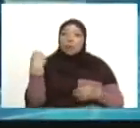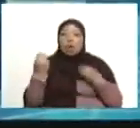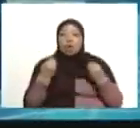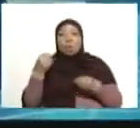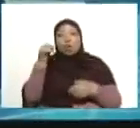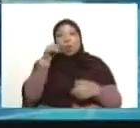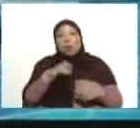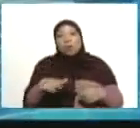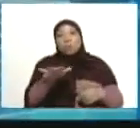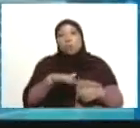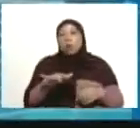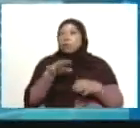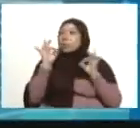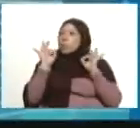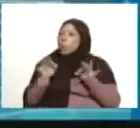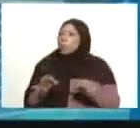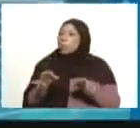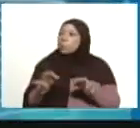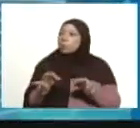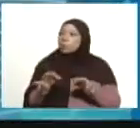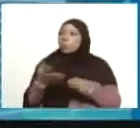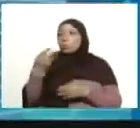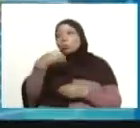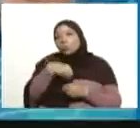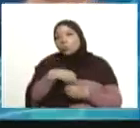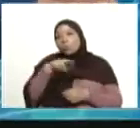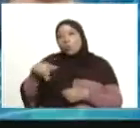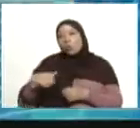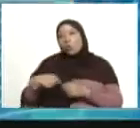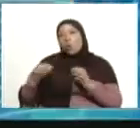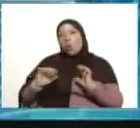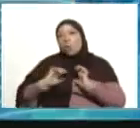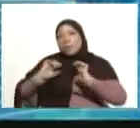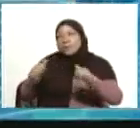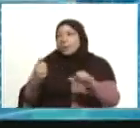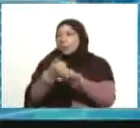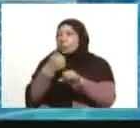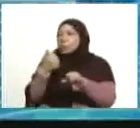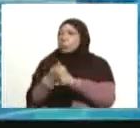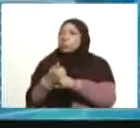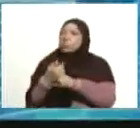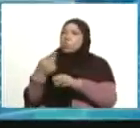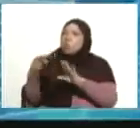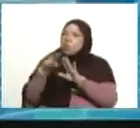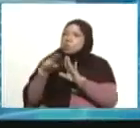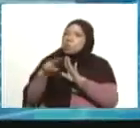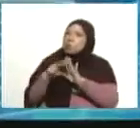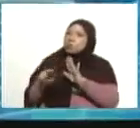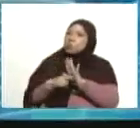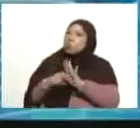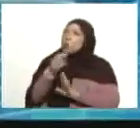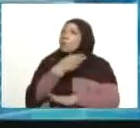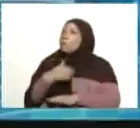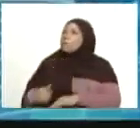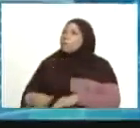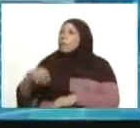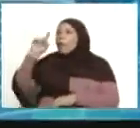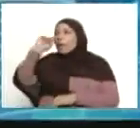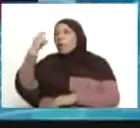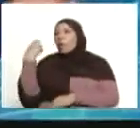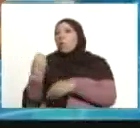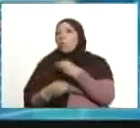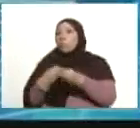que fundamentalmente dentro de lo que nosotros comenzamos, siguiendo sus instrucciones, presidente, recuerdo con lo que